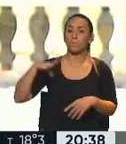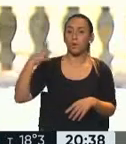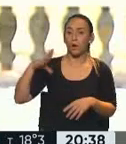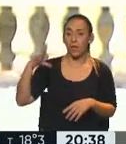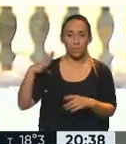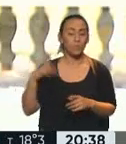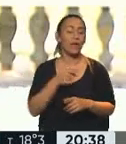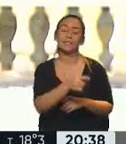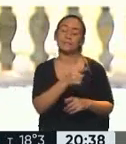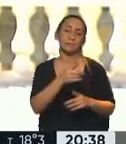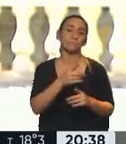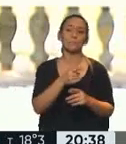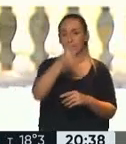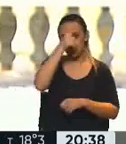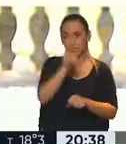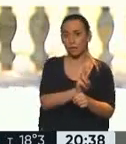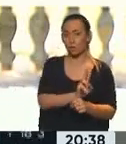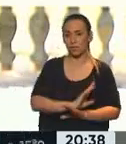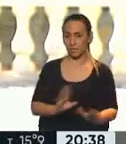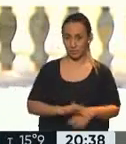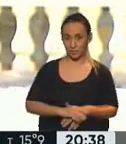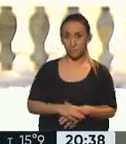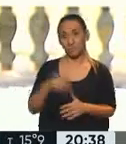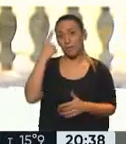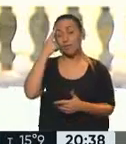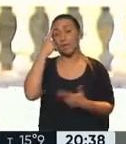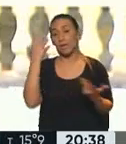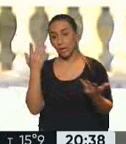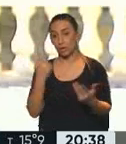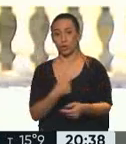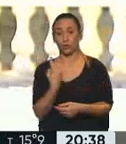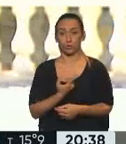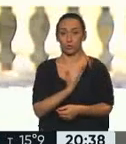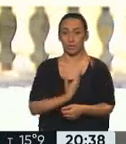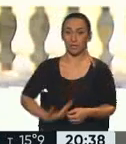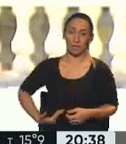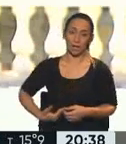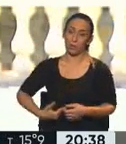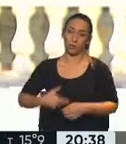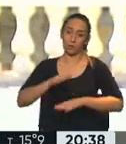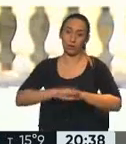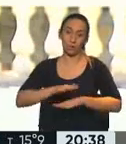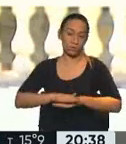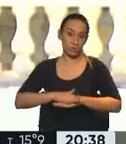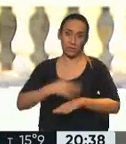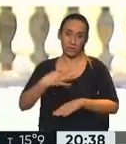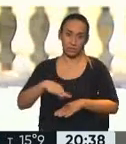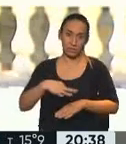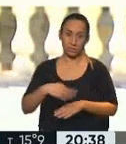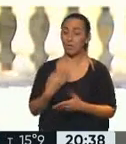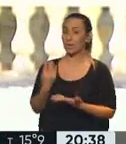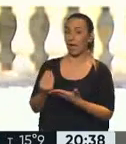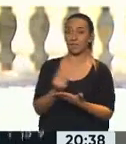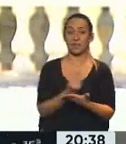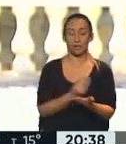las campañas para fortalecer la seguridad. Y creo que nosotros como Estado tenemos esa responsabilidad, que todos los candidatos puedan